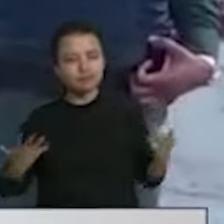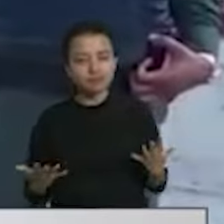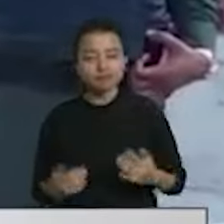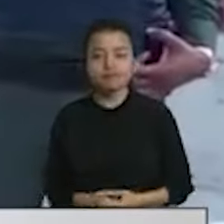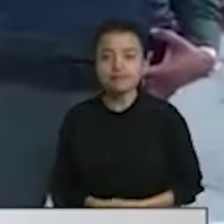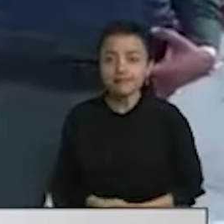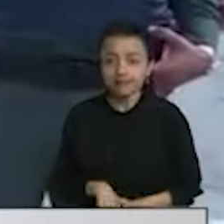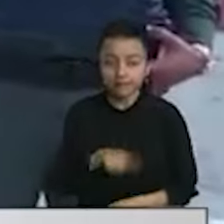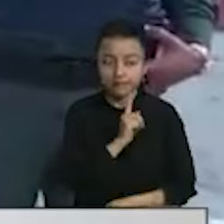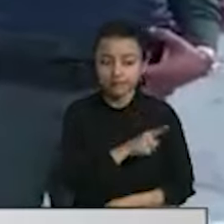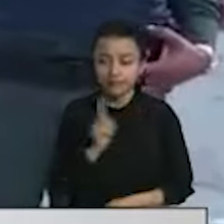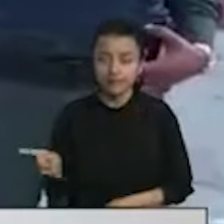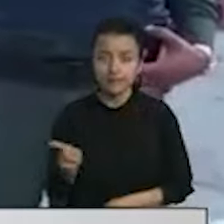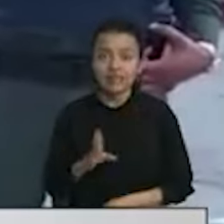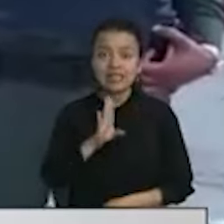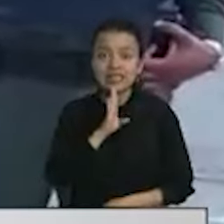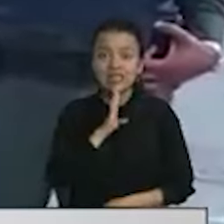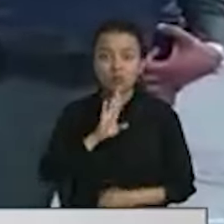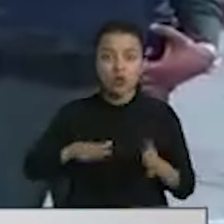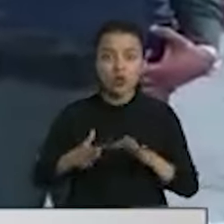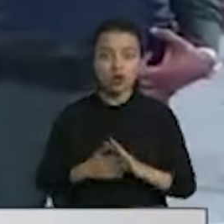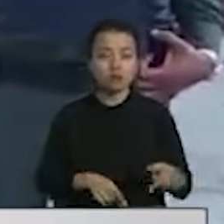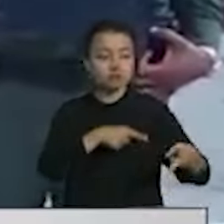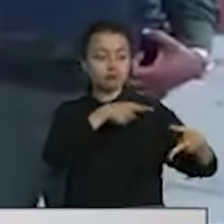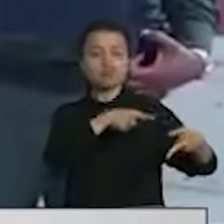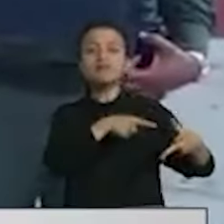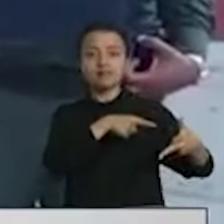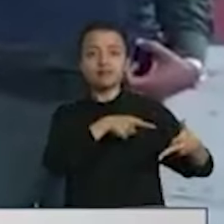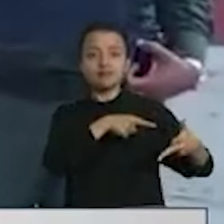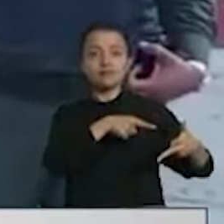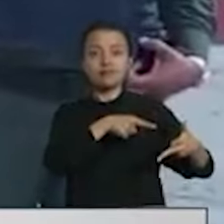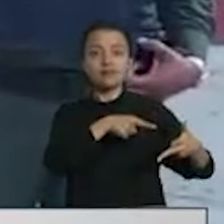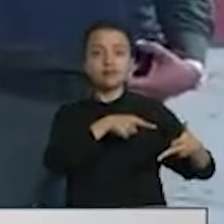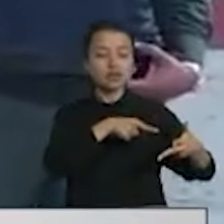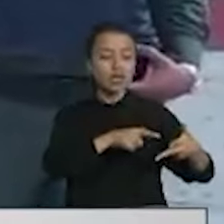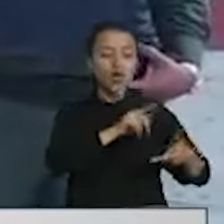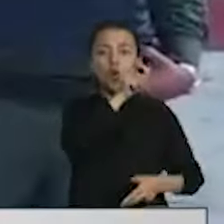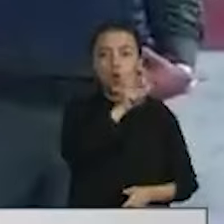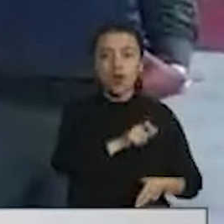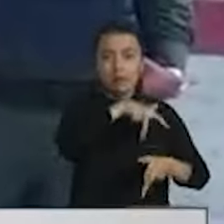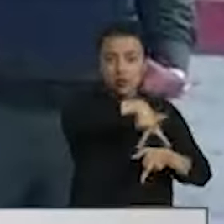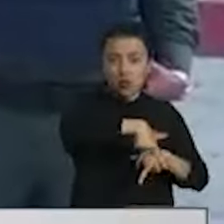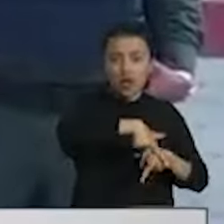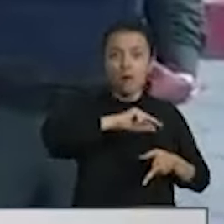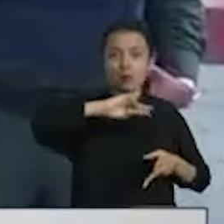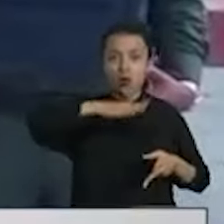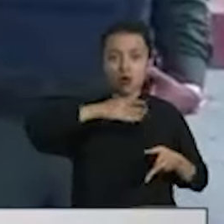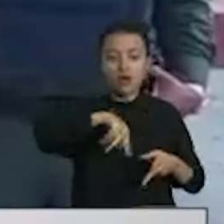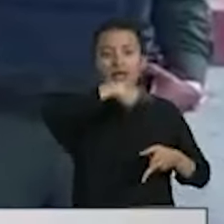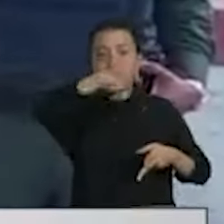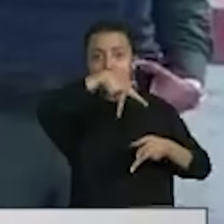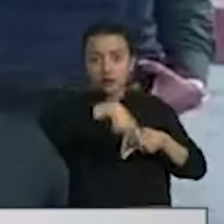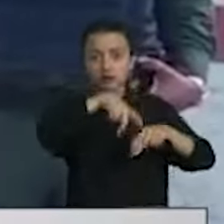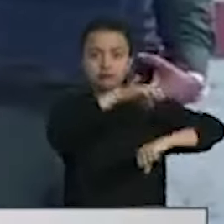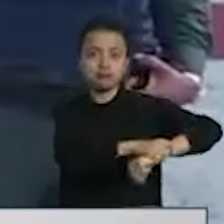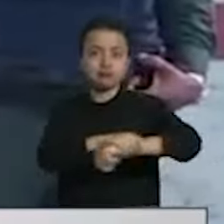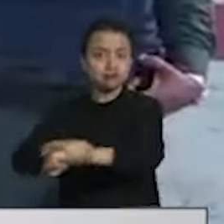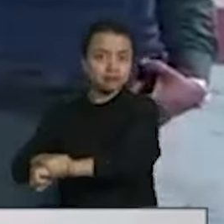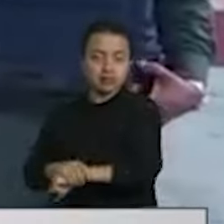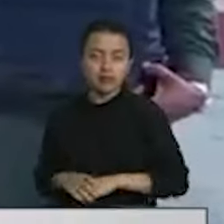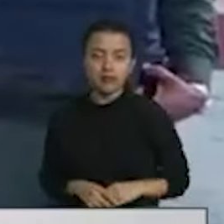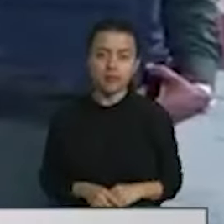resultado que esta persona perdiera la vida en vía pública y se capturara a la otra en posesión de un arma de fuego. Otra